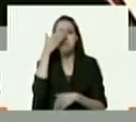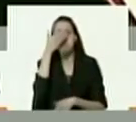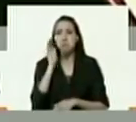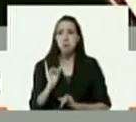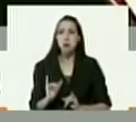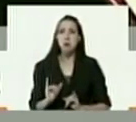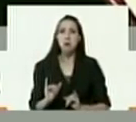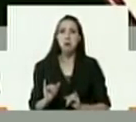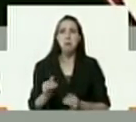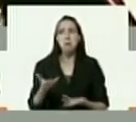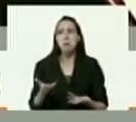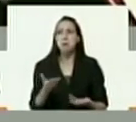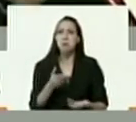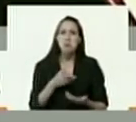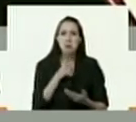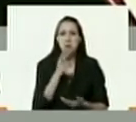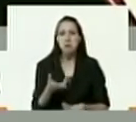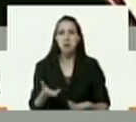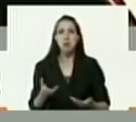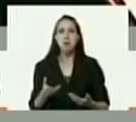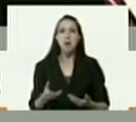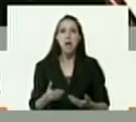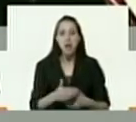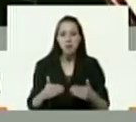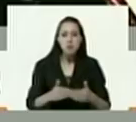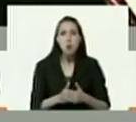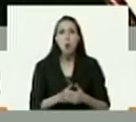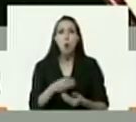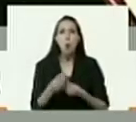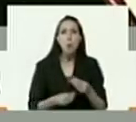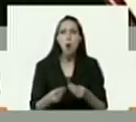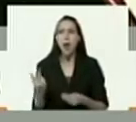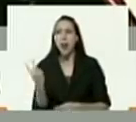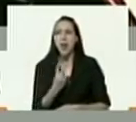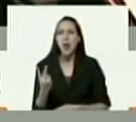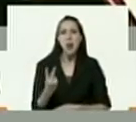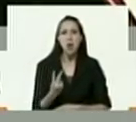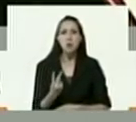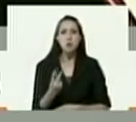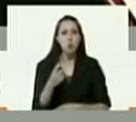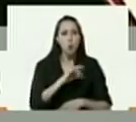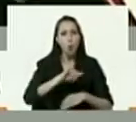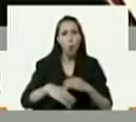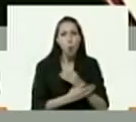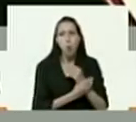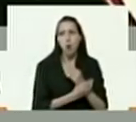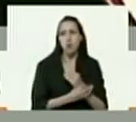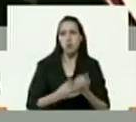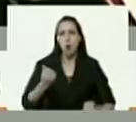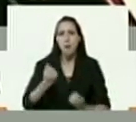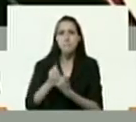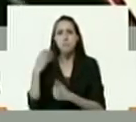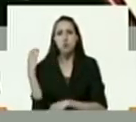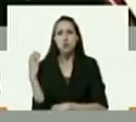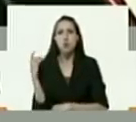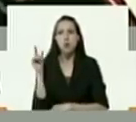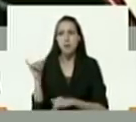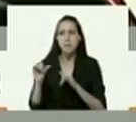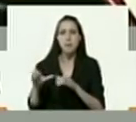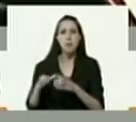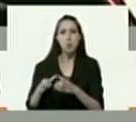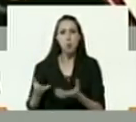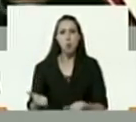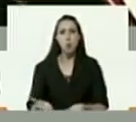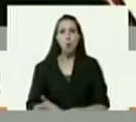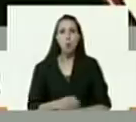no se puede ser tan hipócrita. Esto demuestra los vínculos del señor Juan Guaidó y de ese sector de la oposición venezolana, no toda